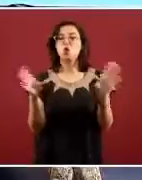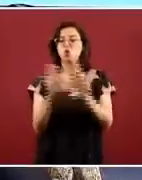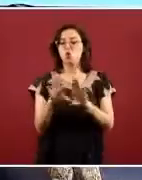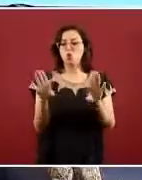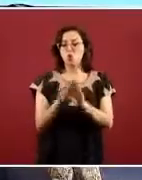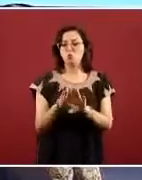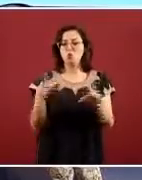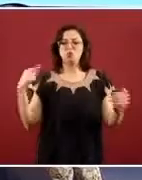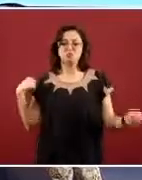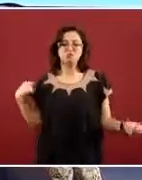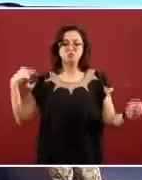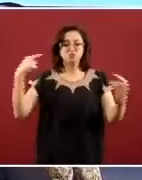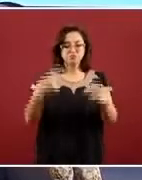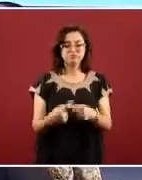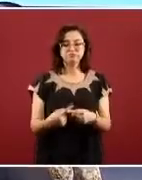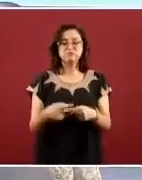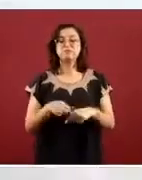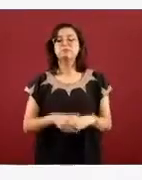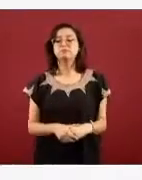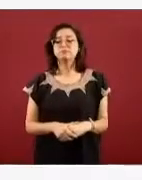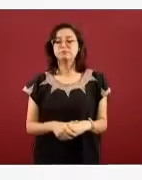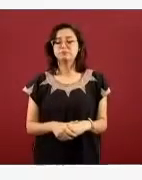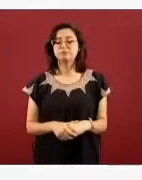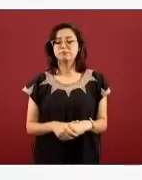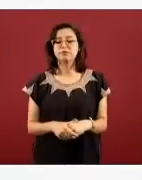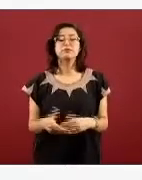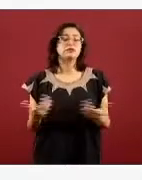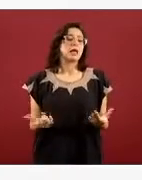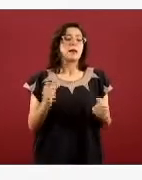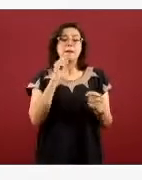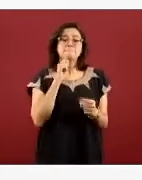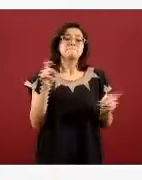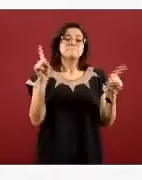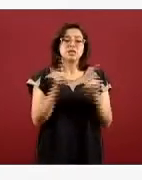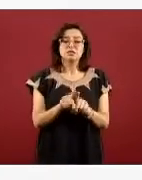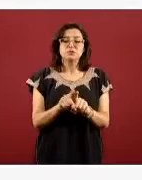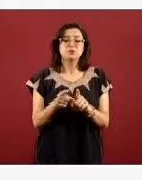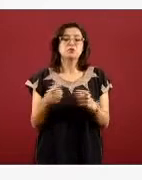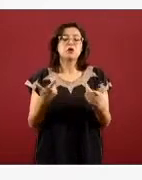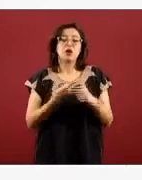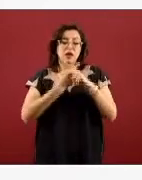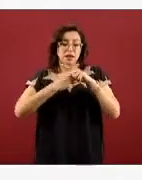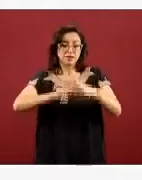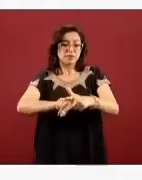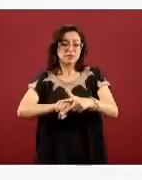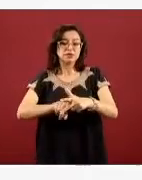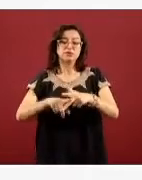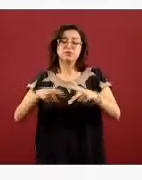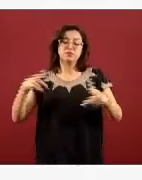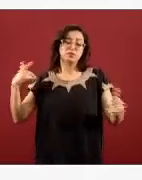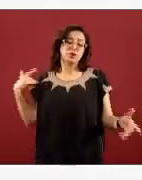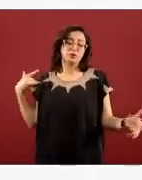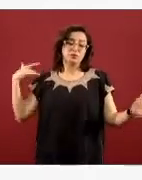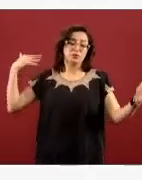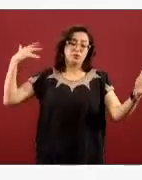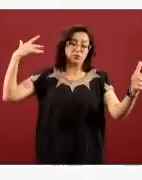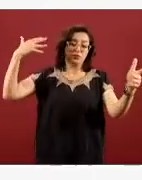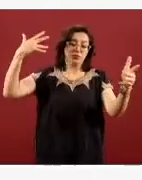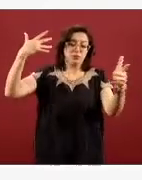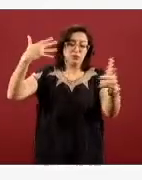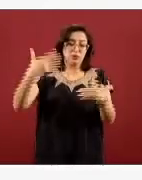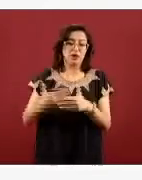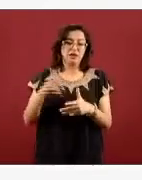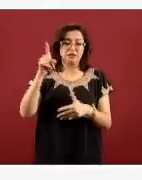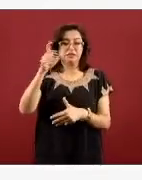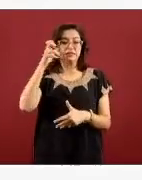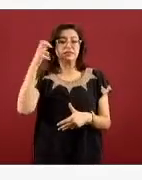los últimos días y cómo se ha dado esta a través desde el inicio de la pandemia allá